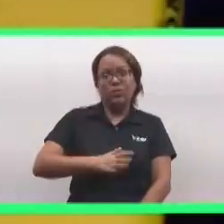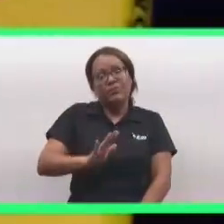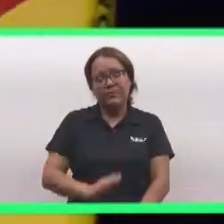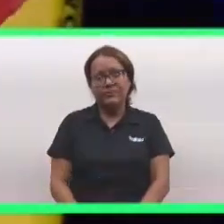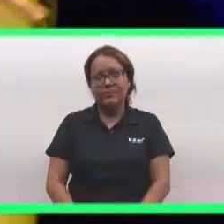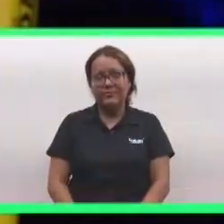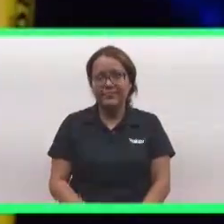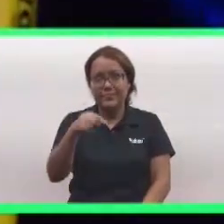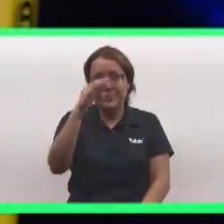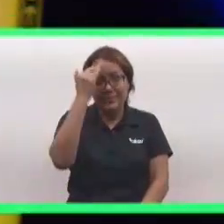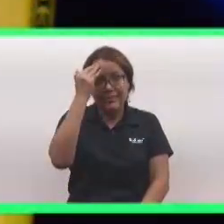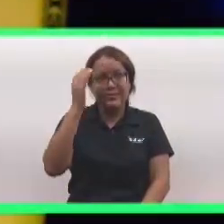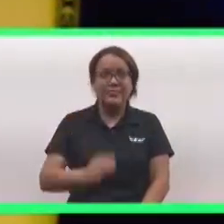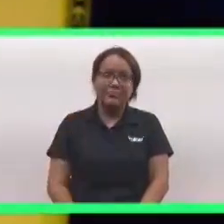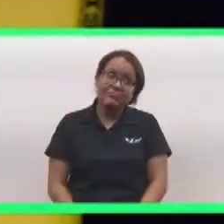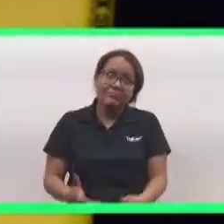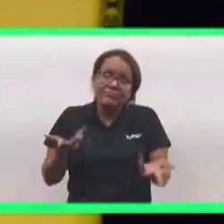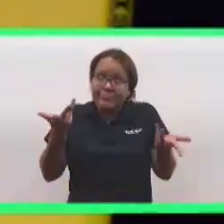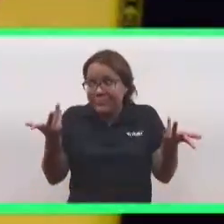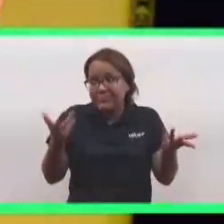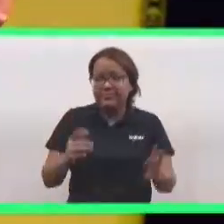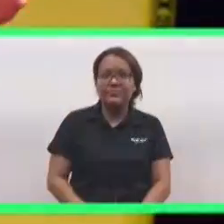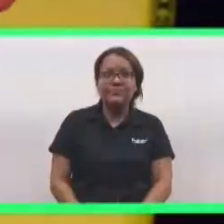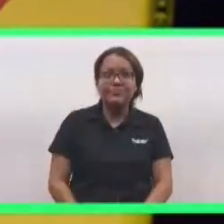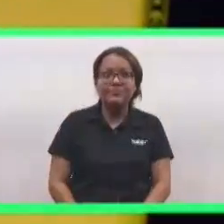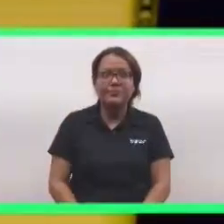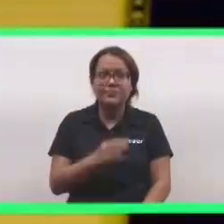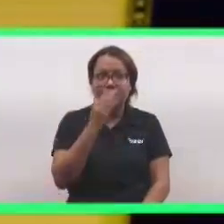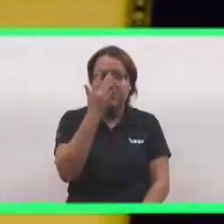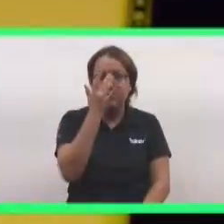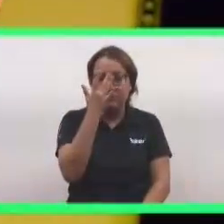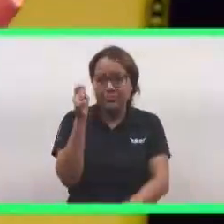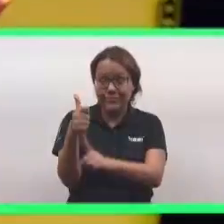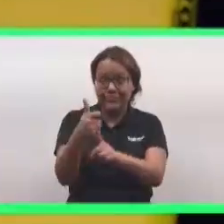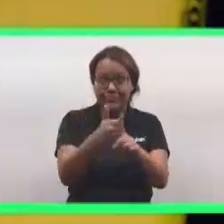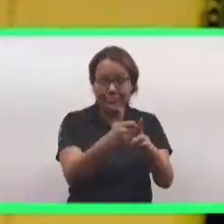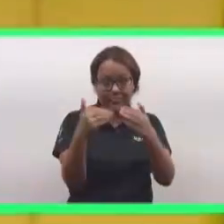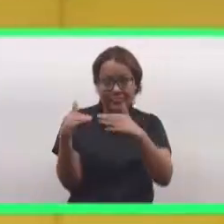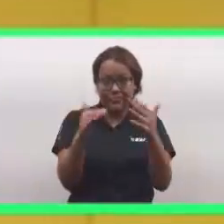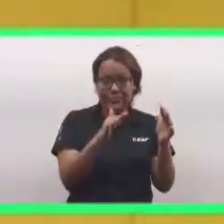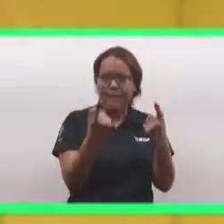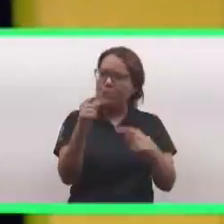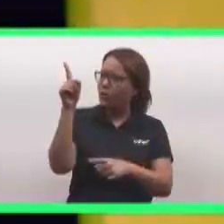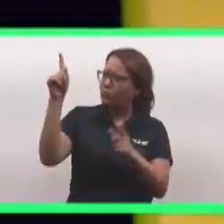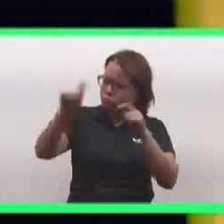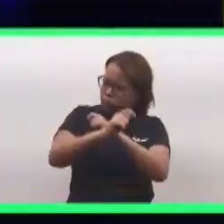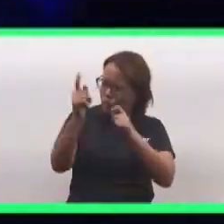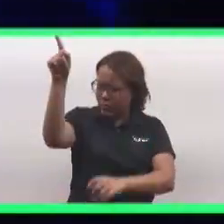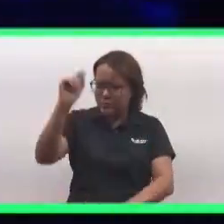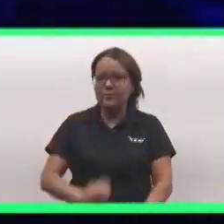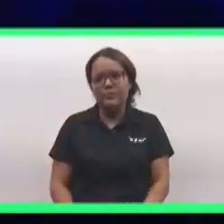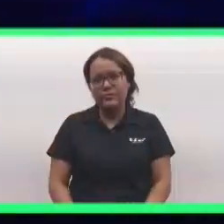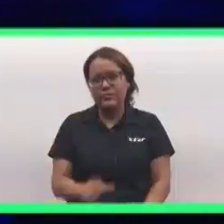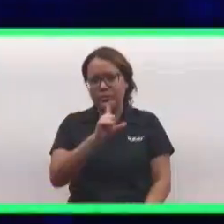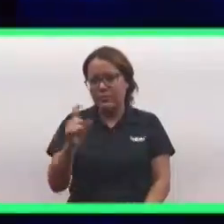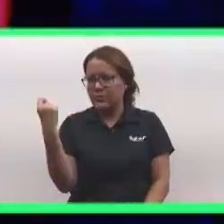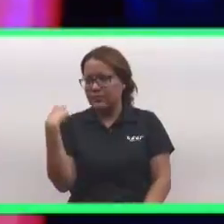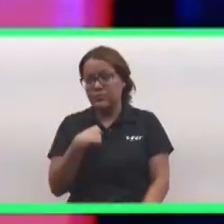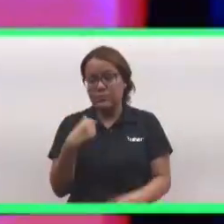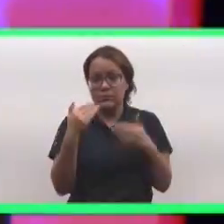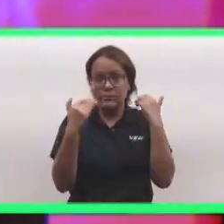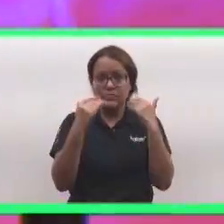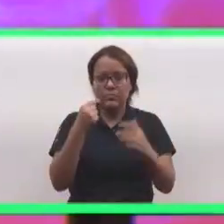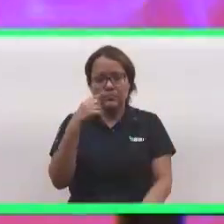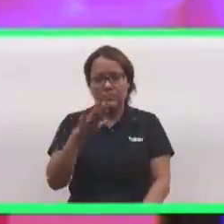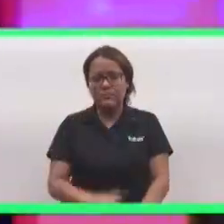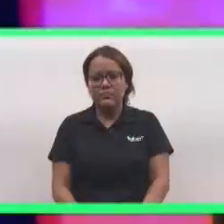se glorifica en uno de una forma y se glorifica o mortifica a otro de otra forma, pero Dios se glorifica en todo. Así lo explicábamos esta semana, cuando llega y